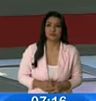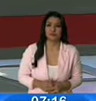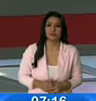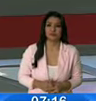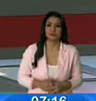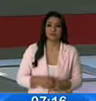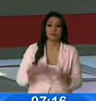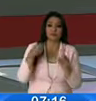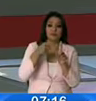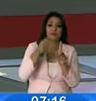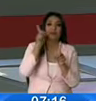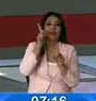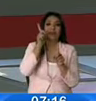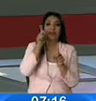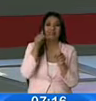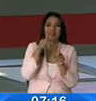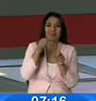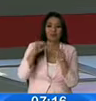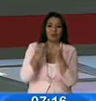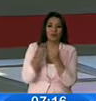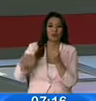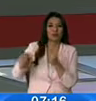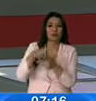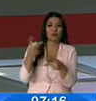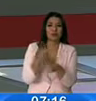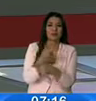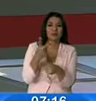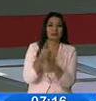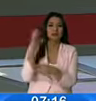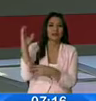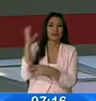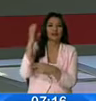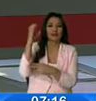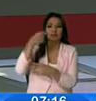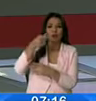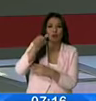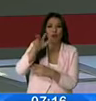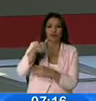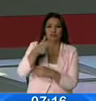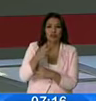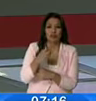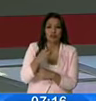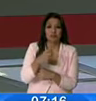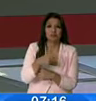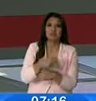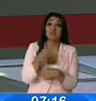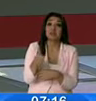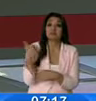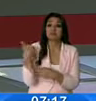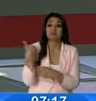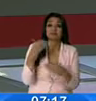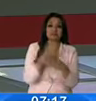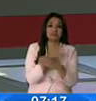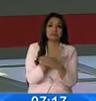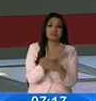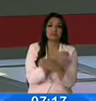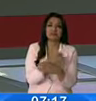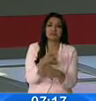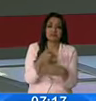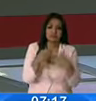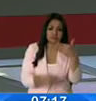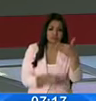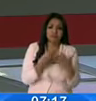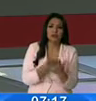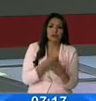Alias Guacho, el líder de este grupo armado, Oliver Sinisterra, llevaría contabilidad de los gastos que realiza en la compra de